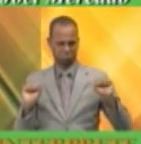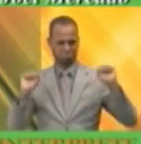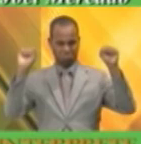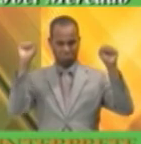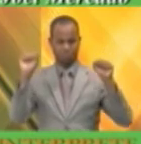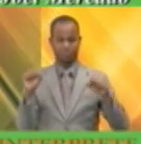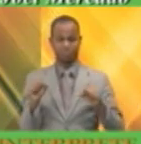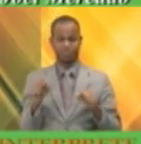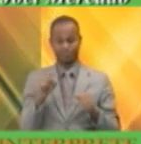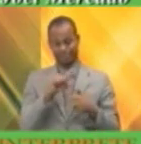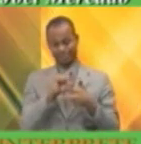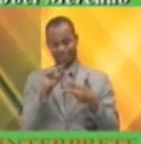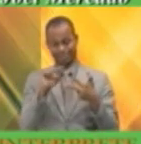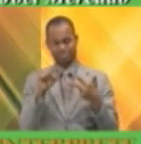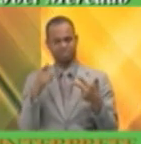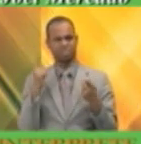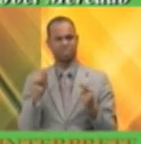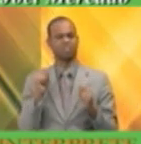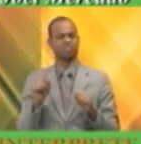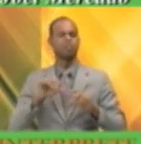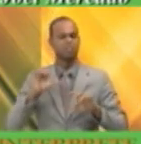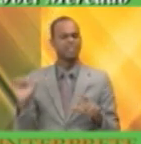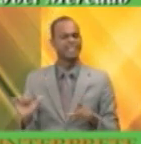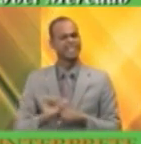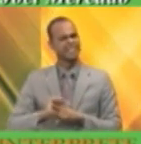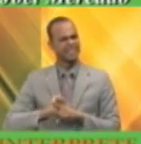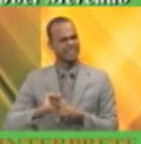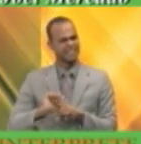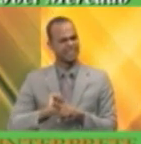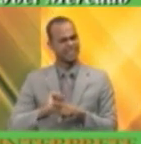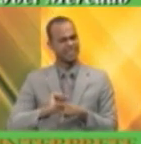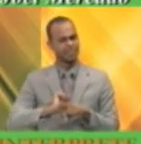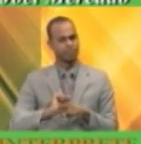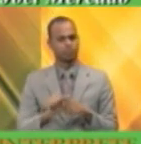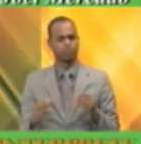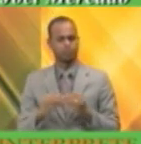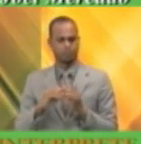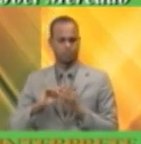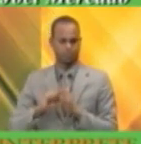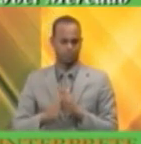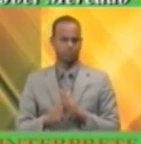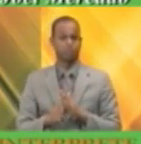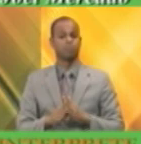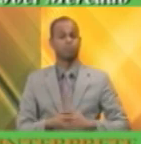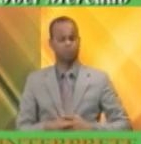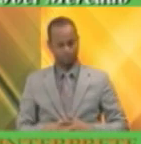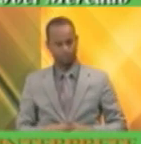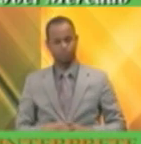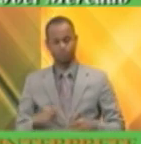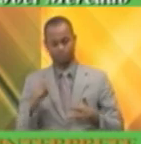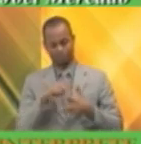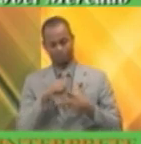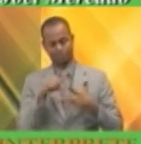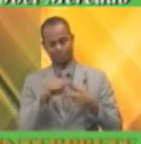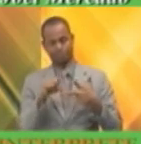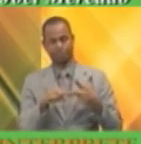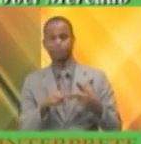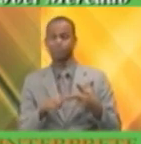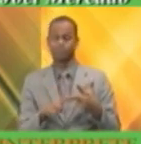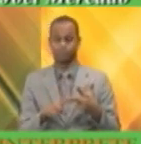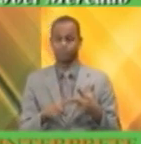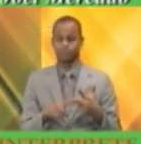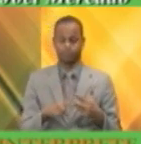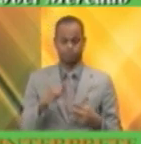estamos tratando de desarrollarlo con más atletismo, énfasis. Natación y pesa. Sí, porque si